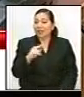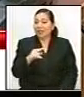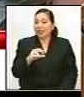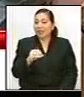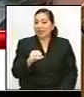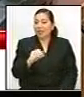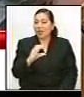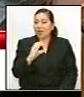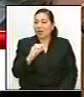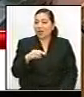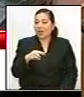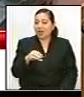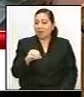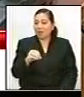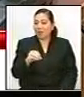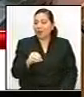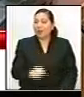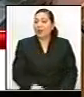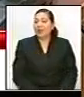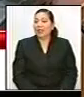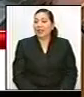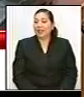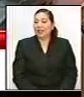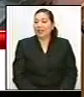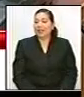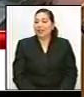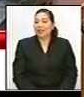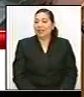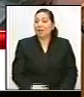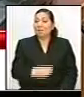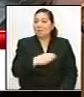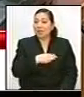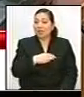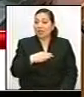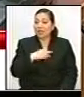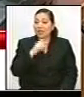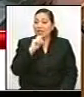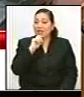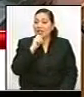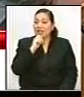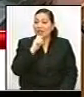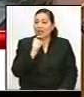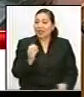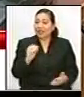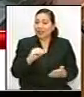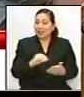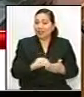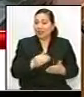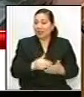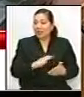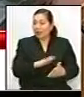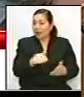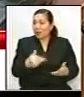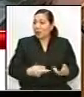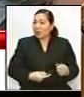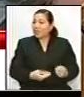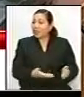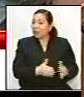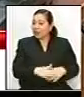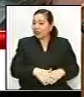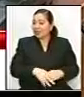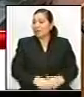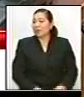Lino Campos, trabajo con el Ministerio de la Mujer. Actualmente también en Puente Piedra hay